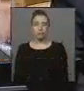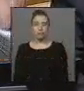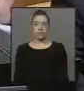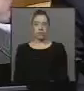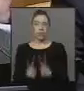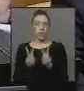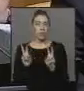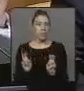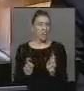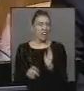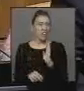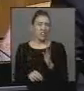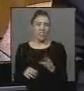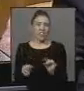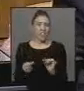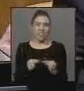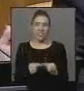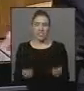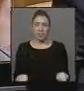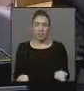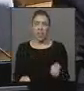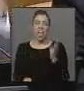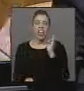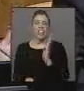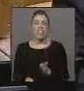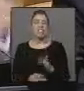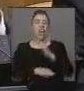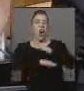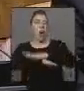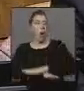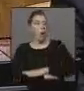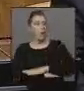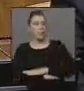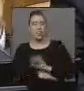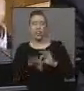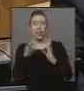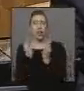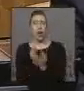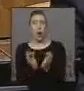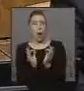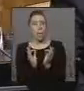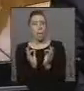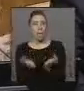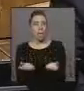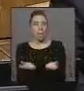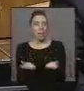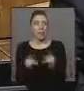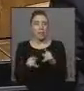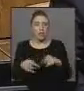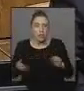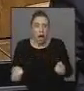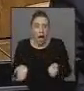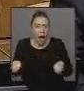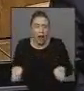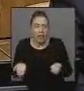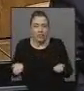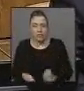algo que ni siquiera debe ser discutido, debe ser acatado, acuerpado, arropado, empujado.